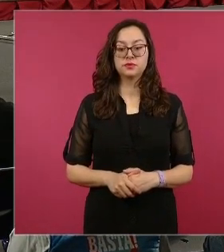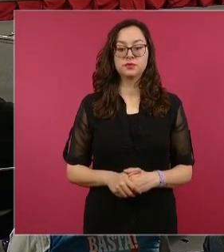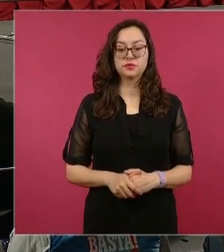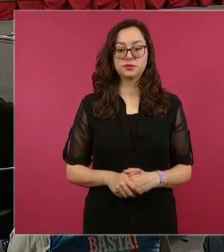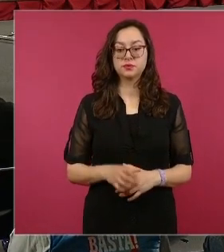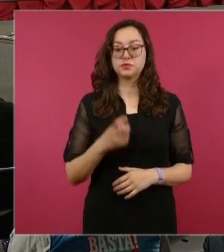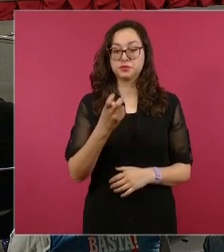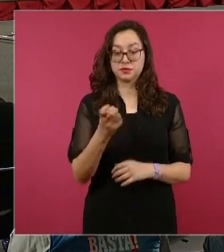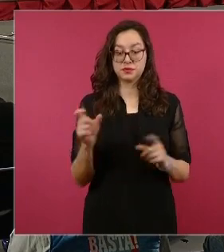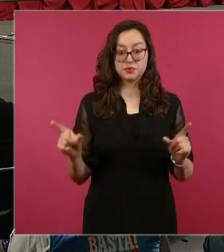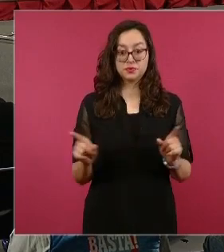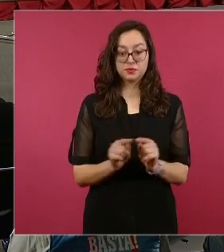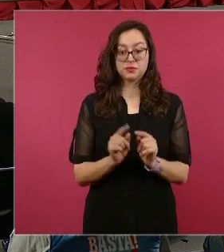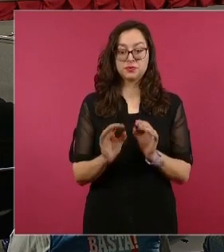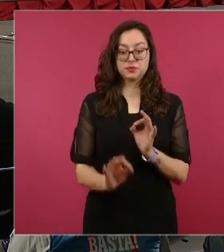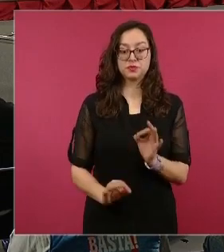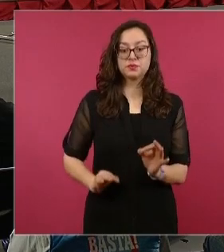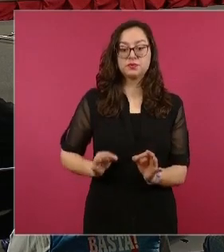Eso es todo.